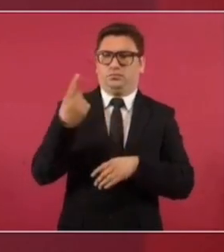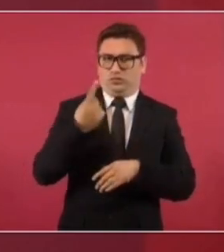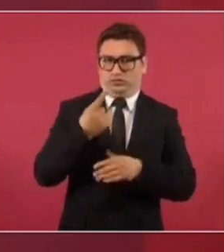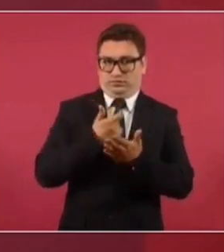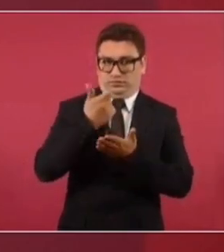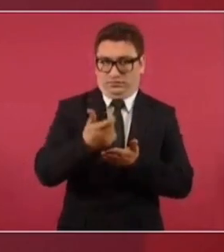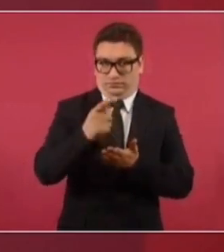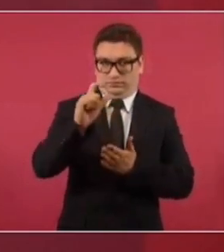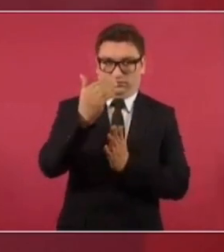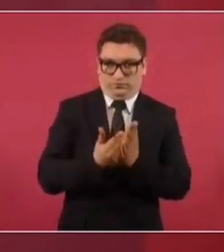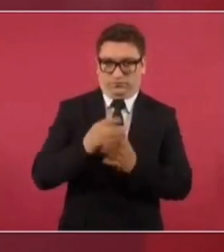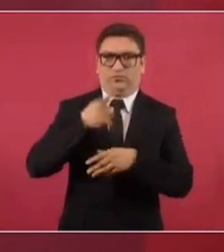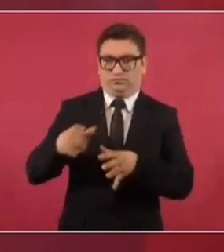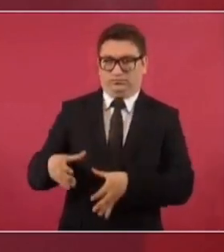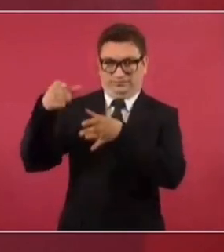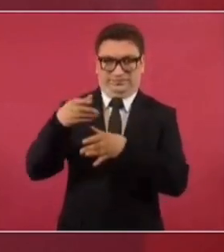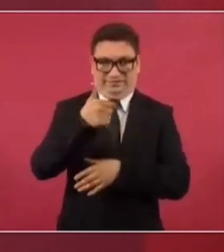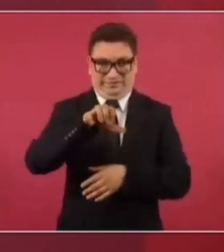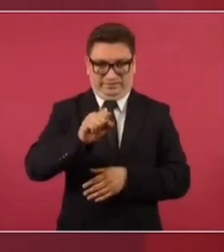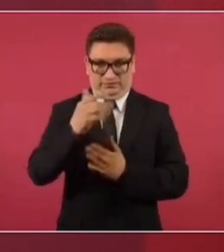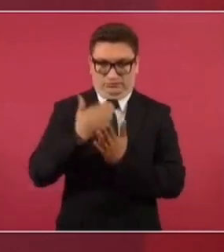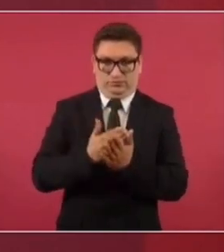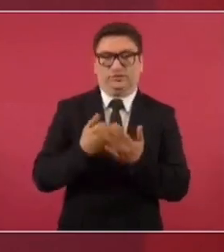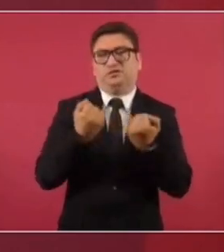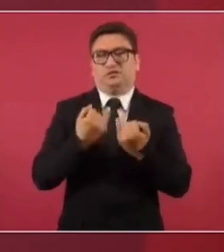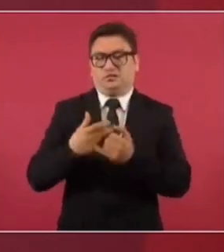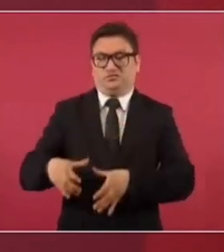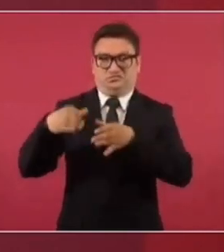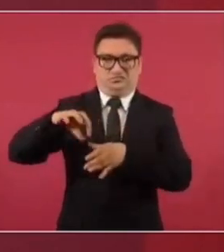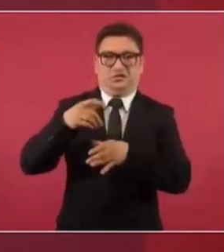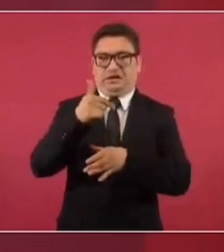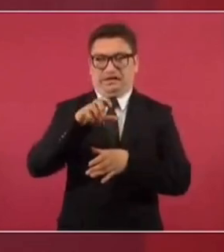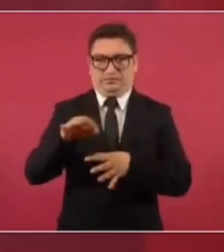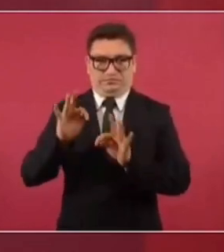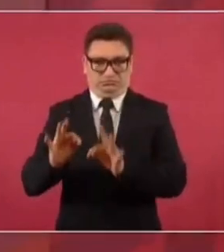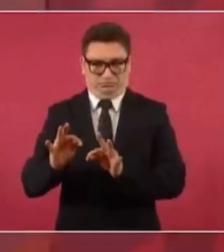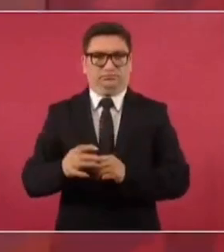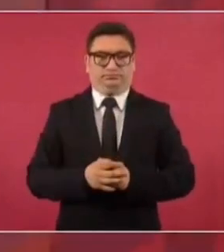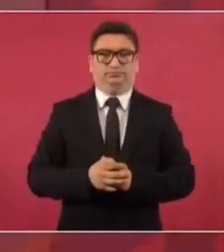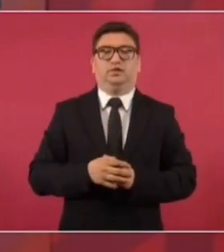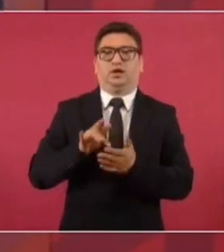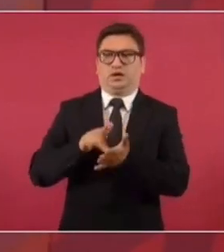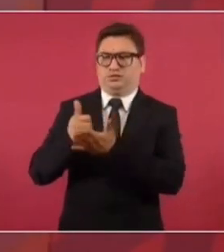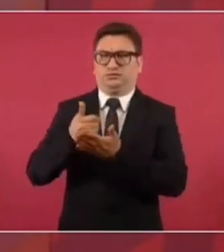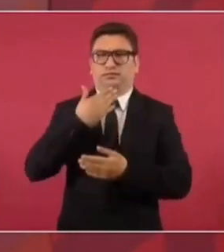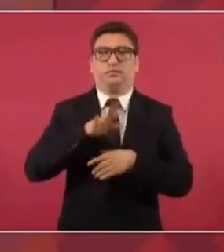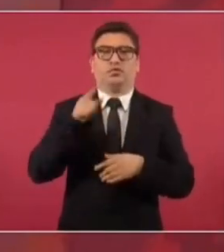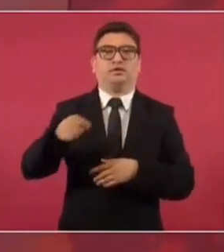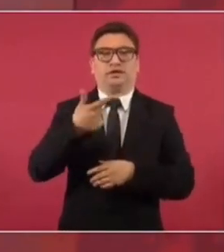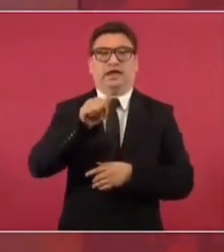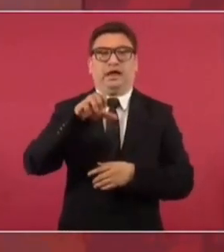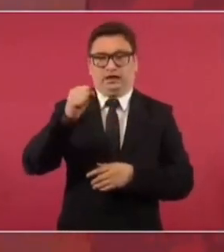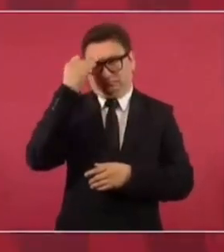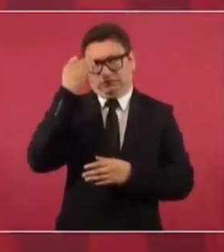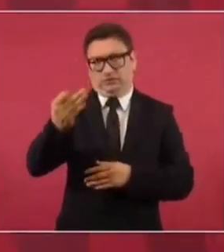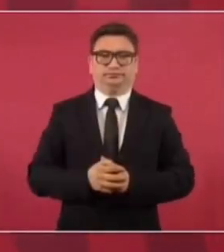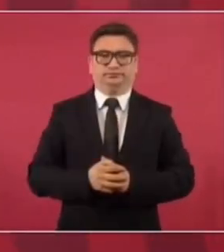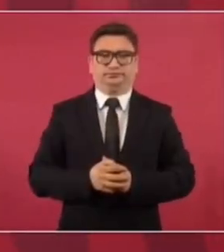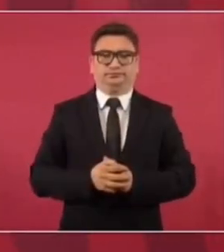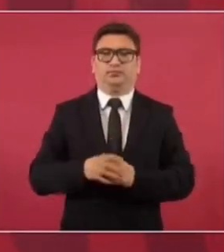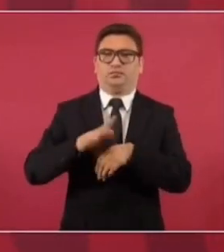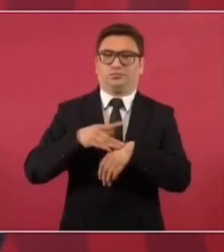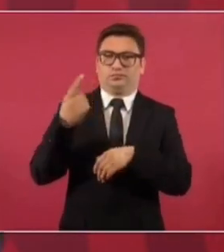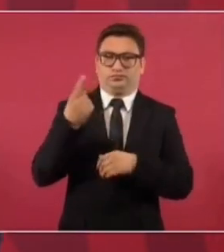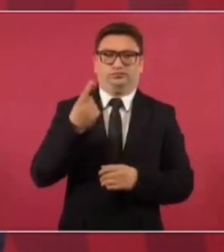paga menos por los cilindros y porque los cilindros son de buena calidad, sino porque les dura más el gas,